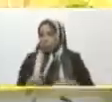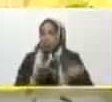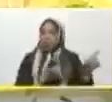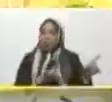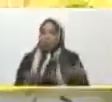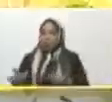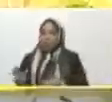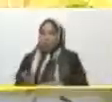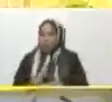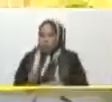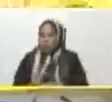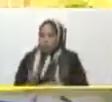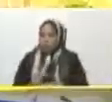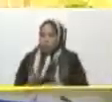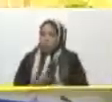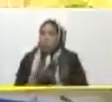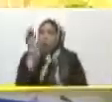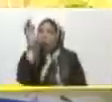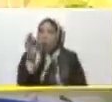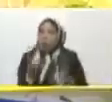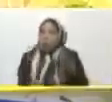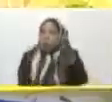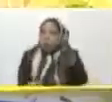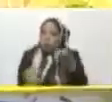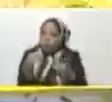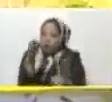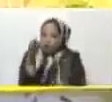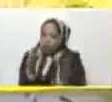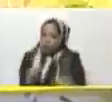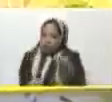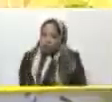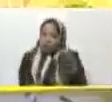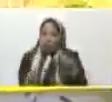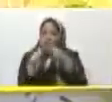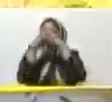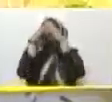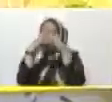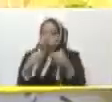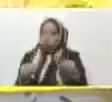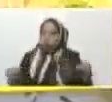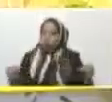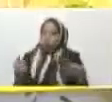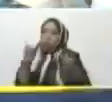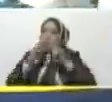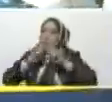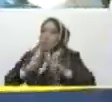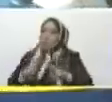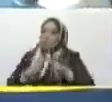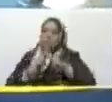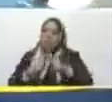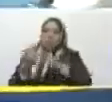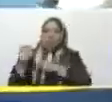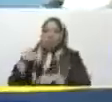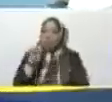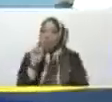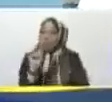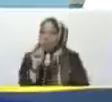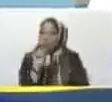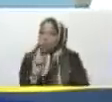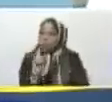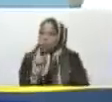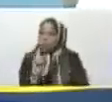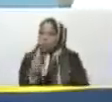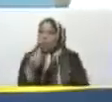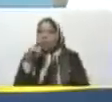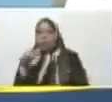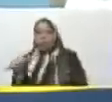inmediatamente a la fiscalía ya toda la justicia y haya justicia con los responsables directos de este caso que